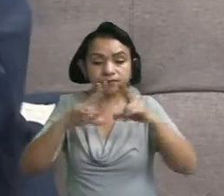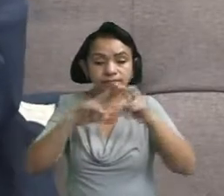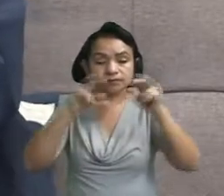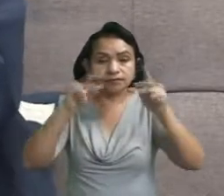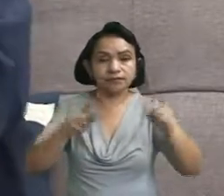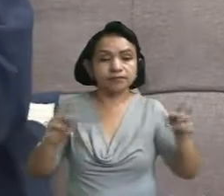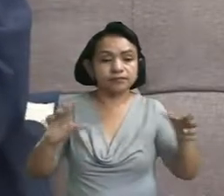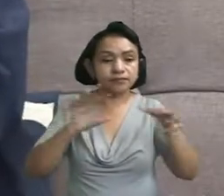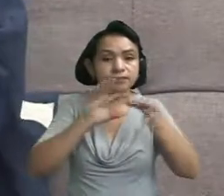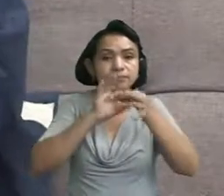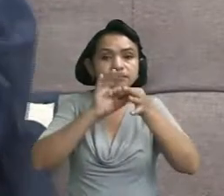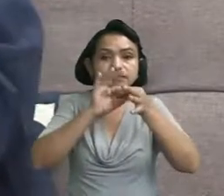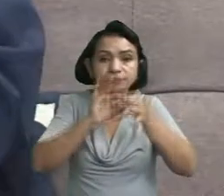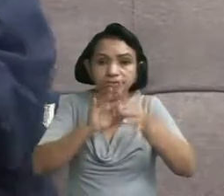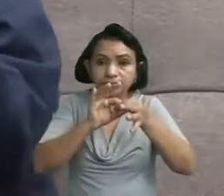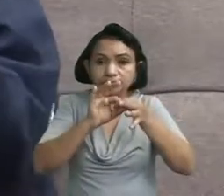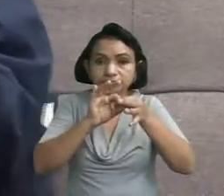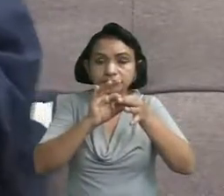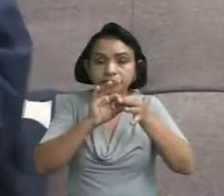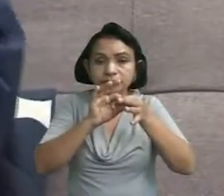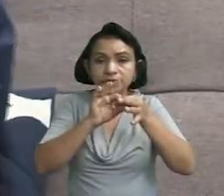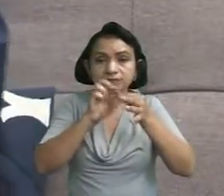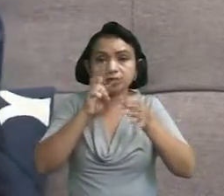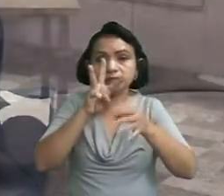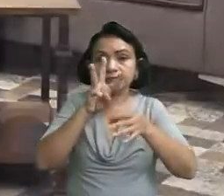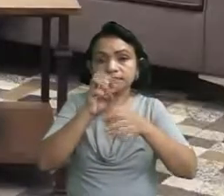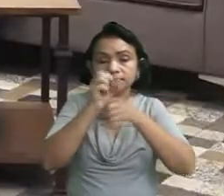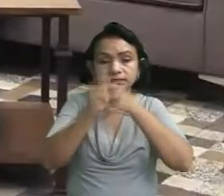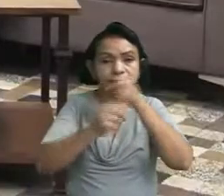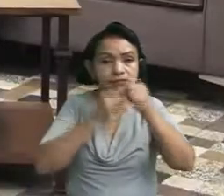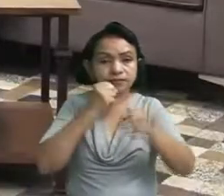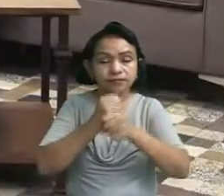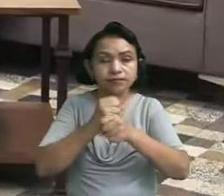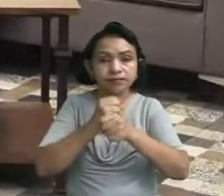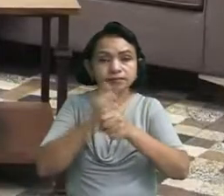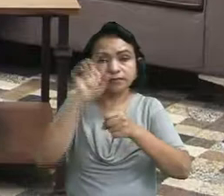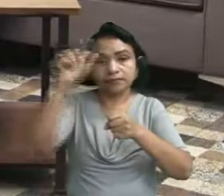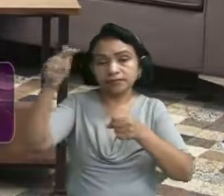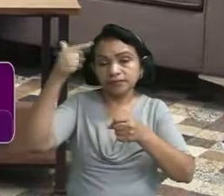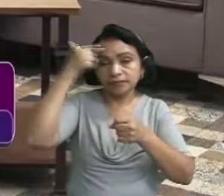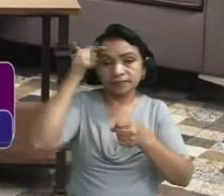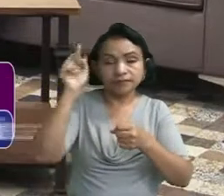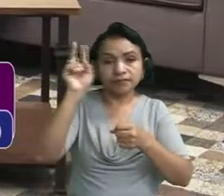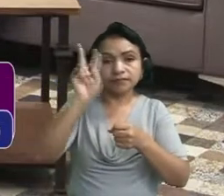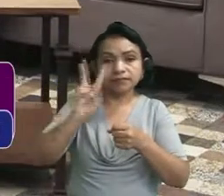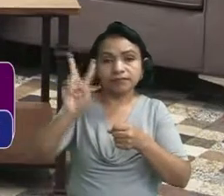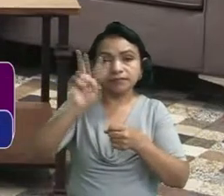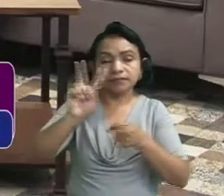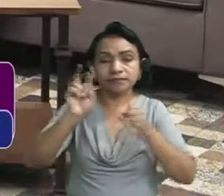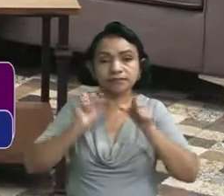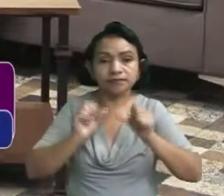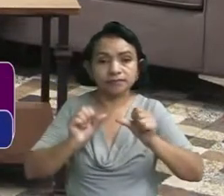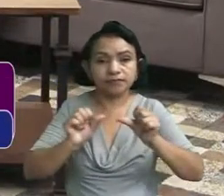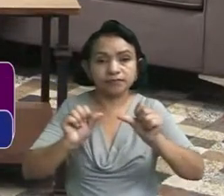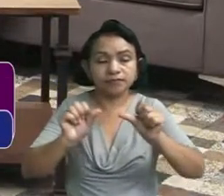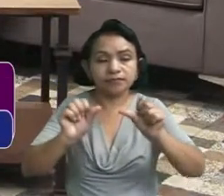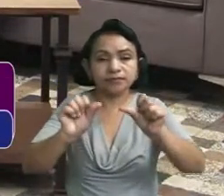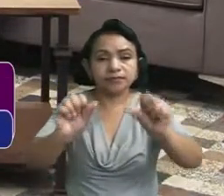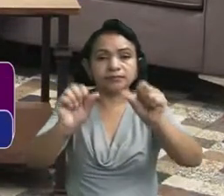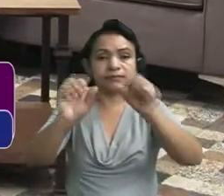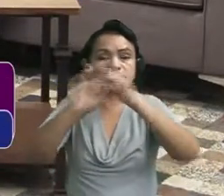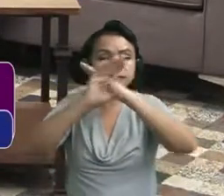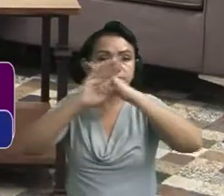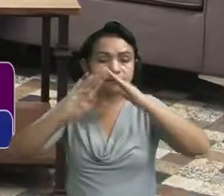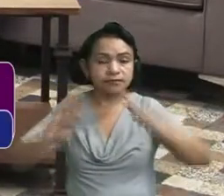Y eso fue muy importante porque después vinieron los llamados 30 años de gobiernos conservadores, que fueron de bastante relativa paz, o sea, se avanzó en la paz. Y eso